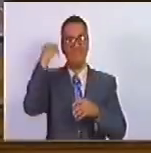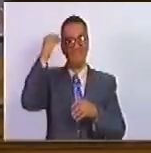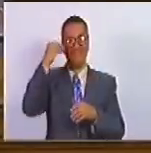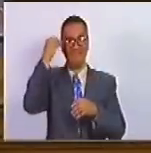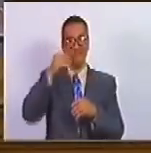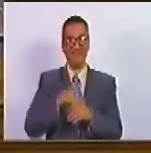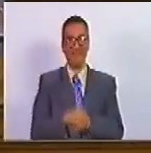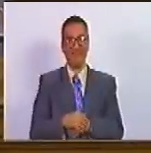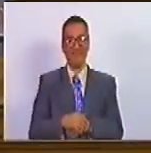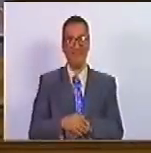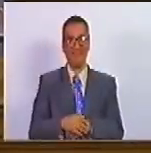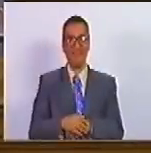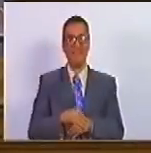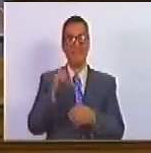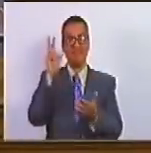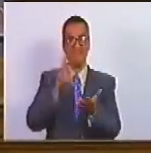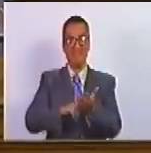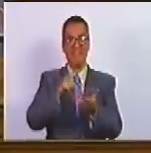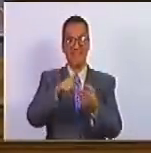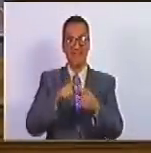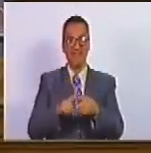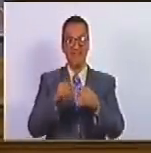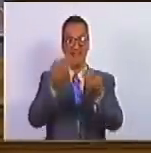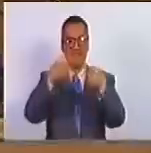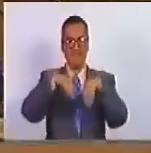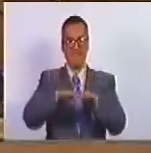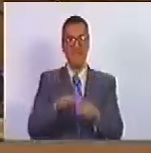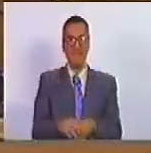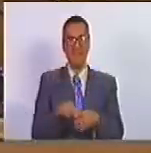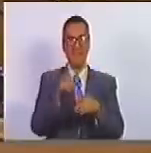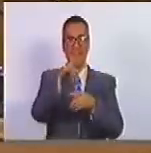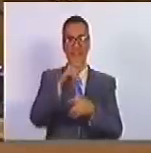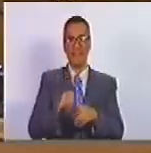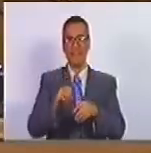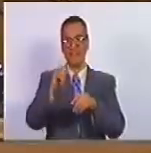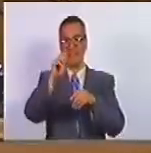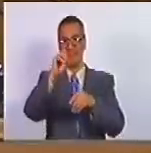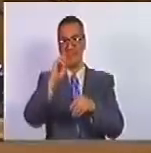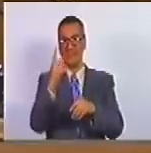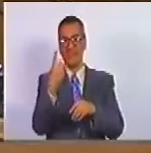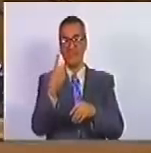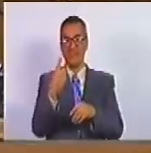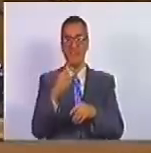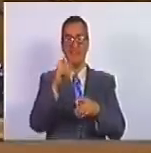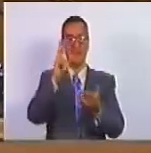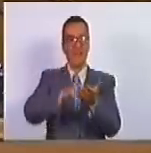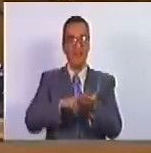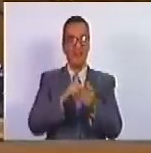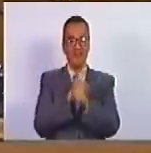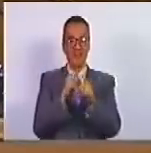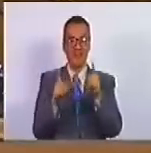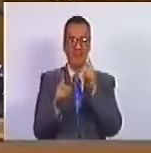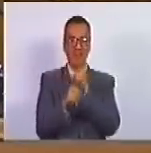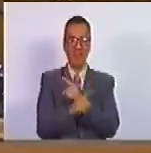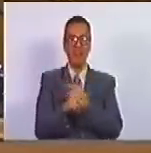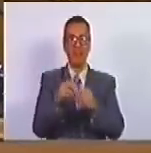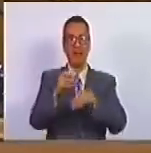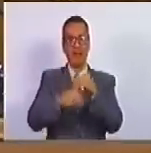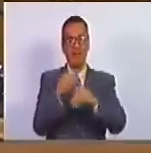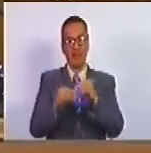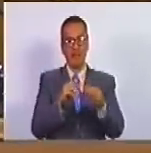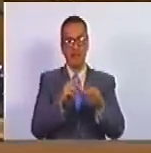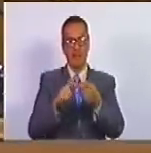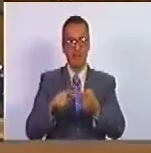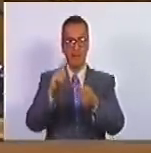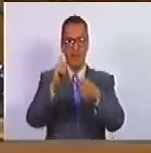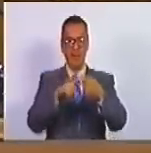consideración. Aprobado. Siguiente. Centésimo vigésimo primero. Se propone aprobar sin modificación la disposición